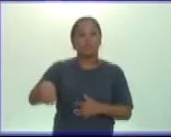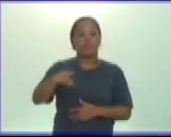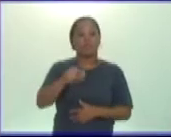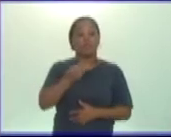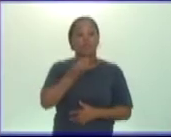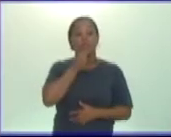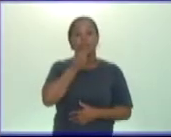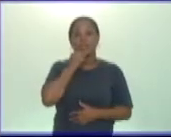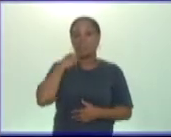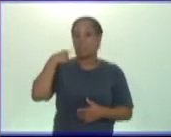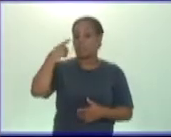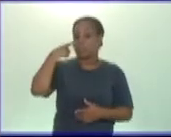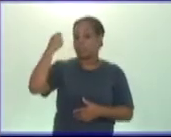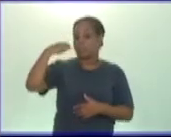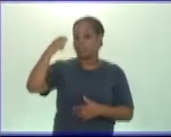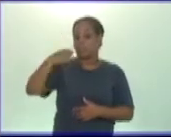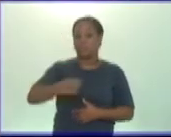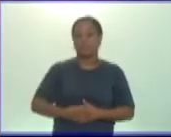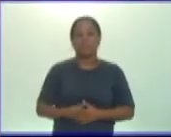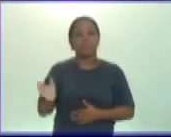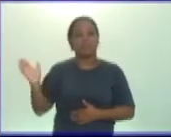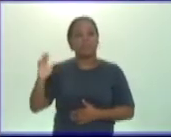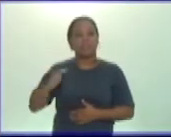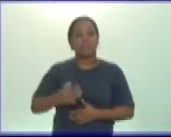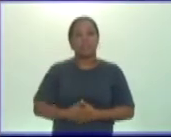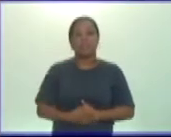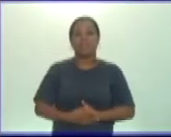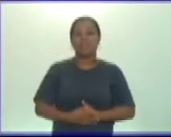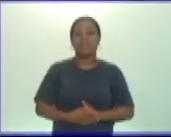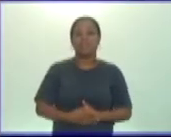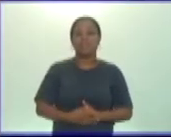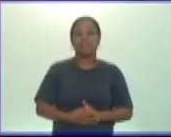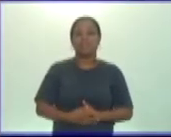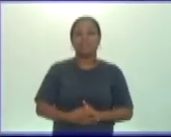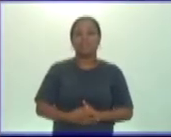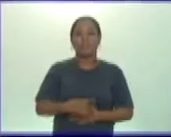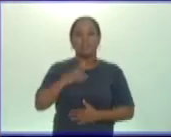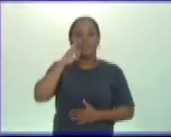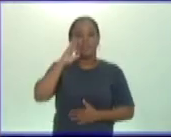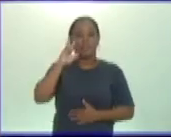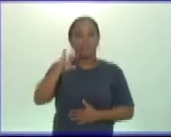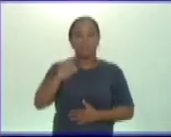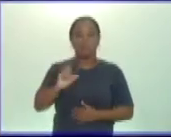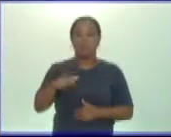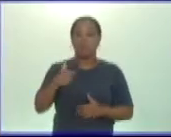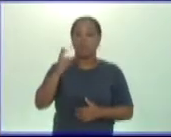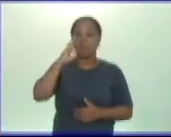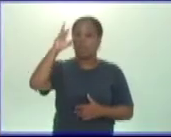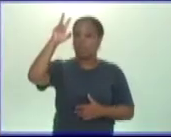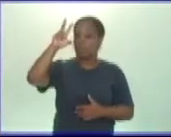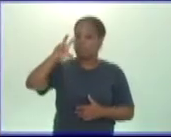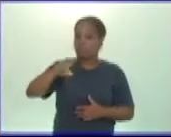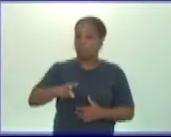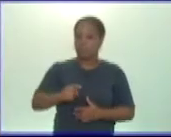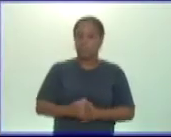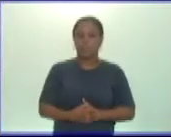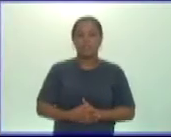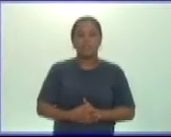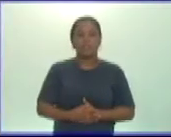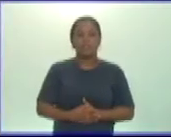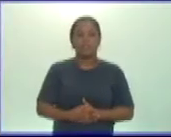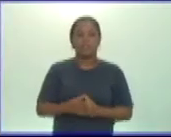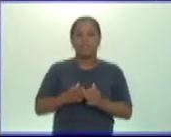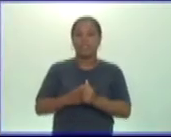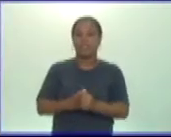estar disfrutando del próximo material que aparece a continuación. Veamos entonces cuál sería nuestra guía de observación. Dice: ¿qué